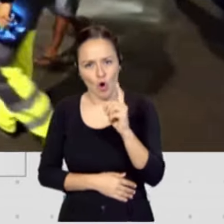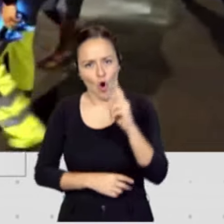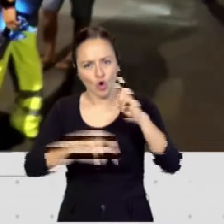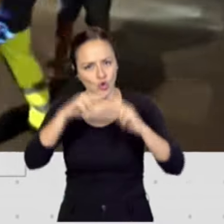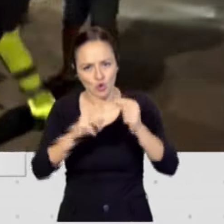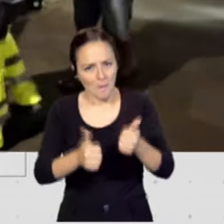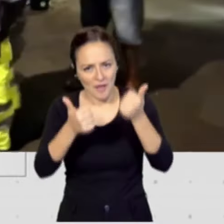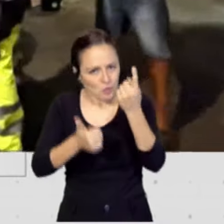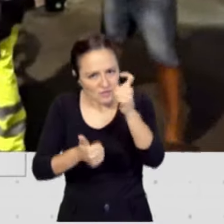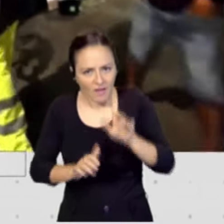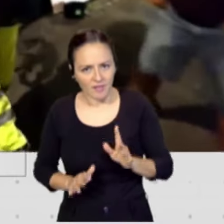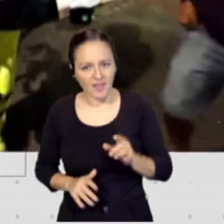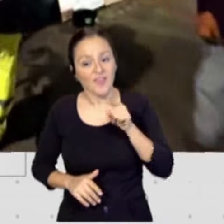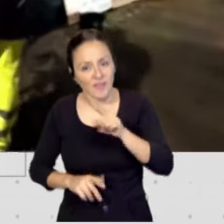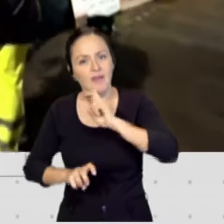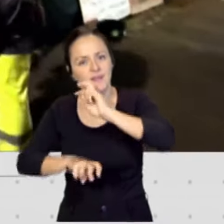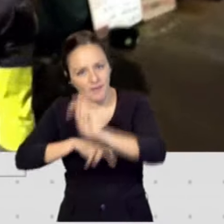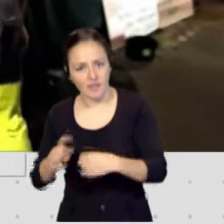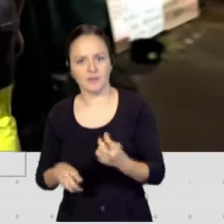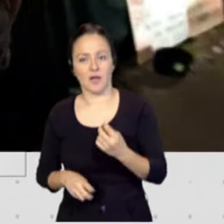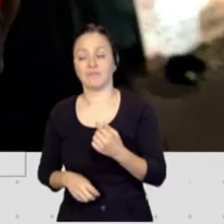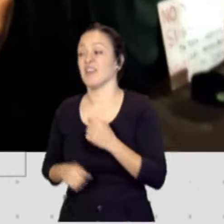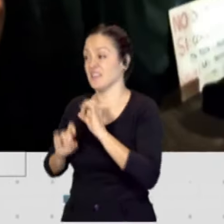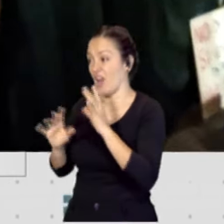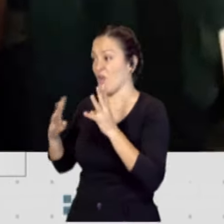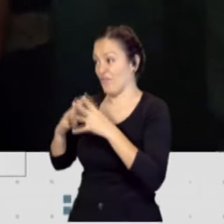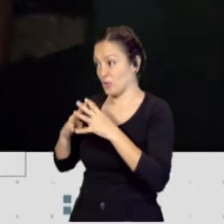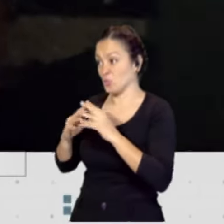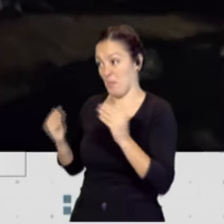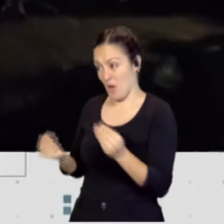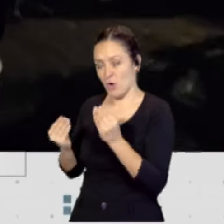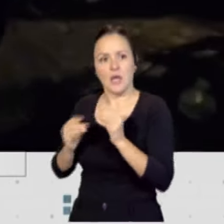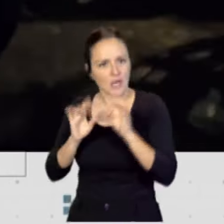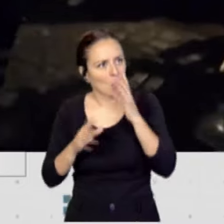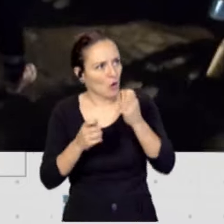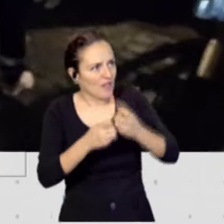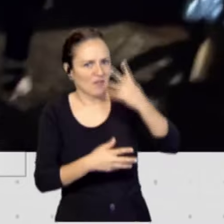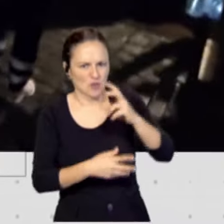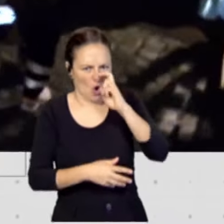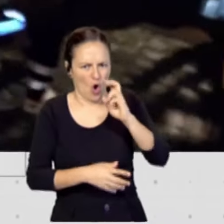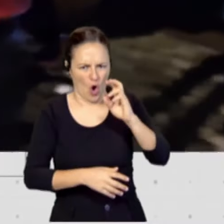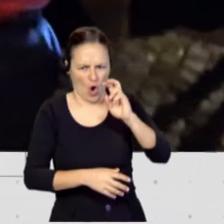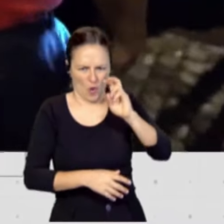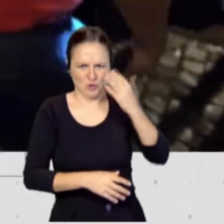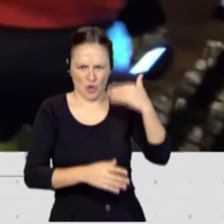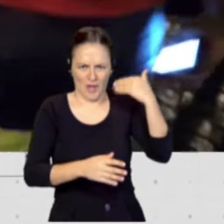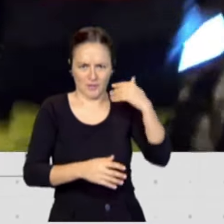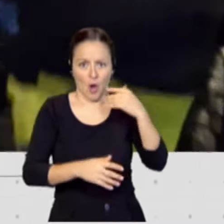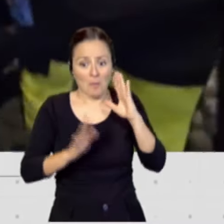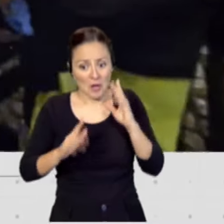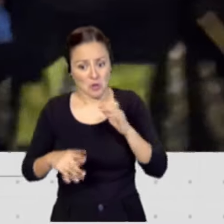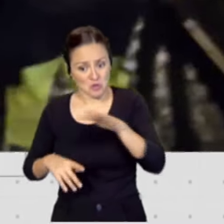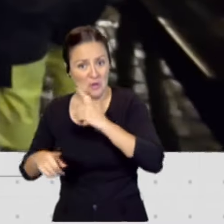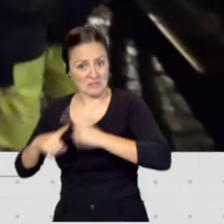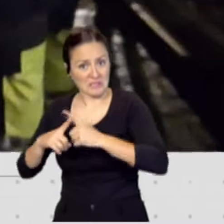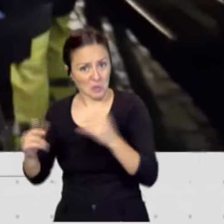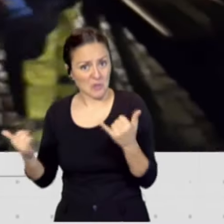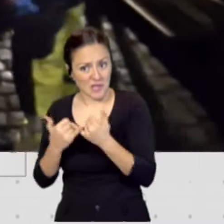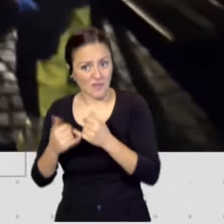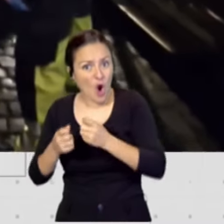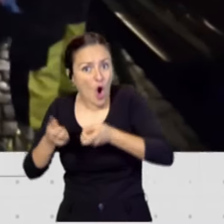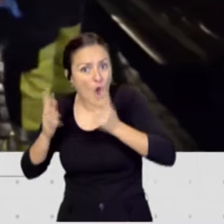que hay que hacer es rehabilitar porque hay inst porque hay instalaciones obsoletas pero también hay hoteles Incluso en Santa Cruz de tenerife cerrados que